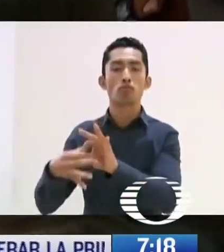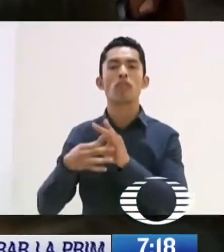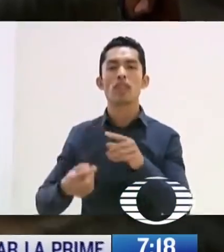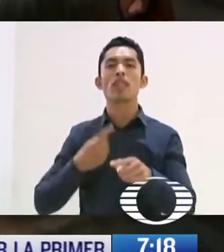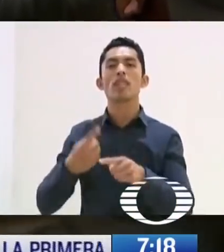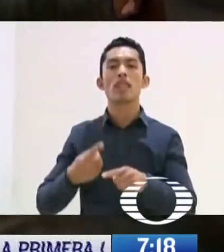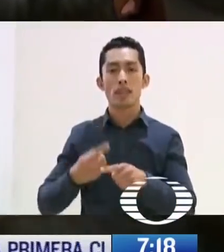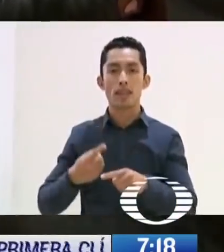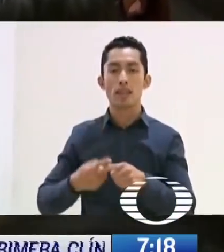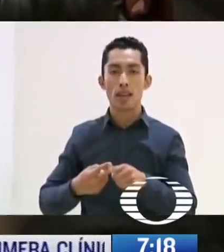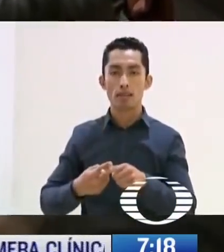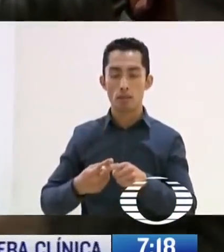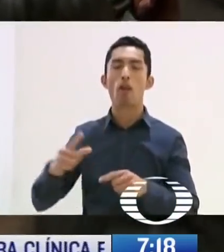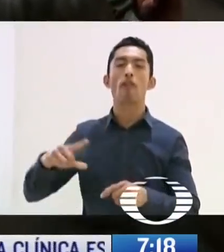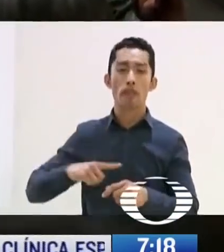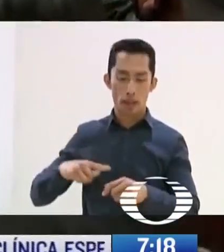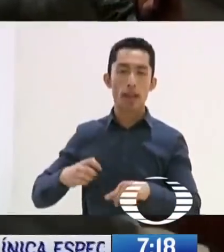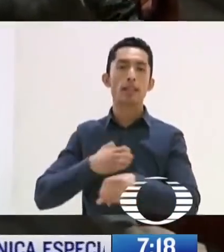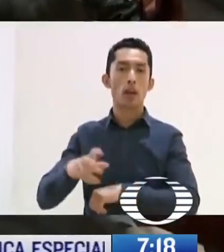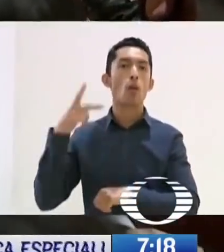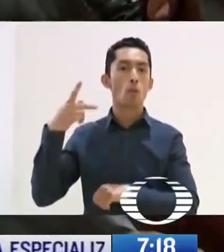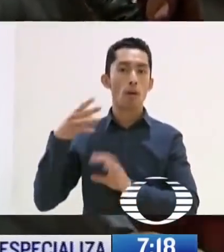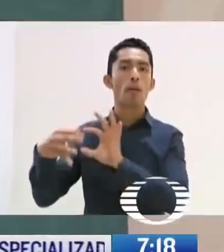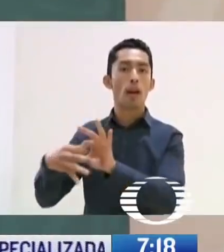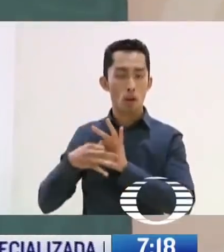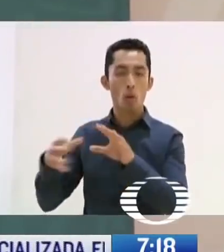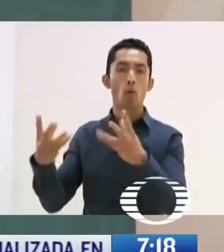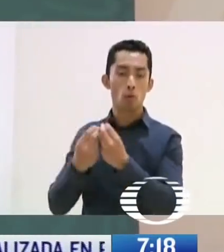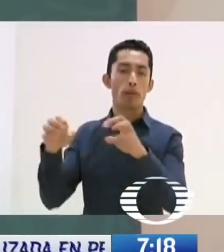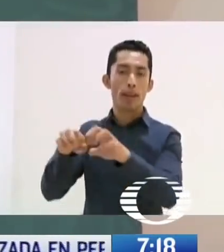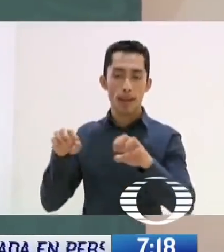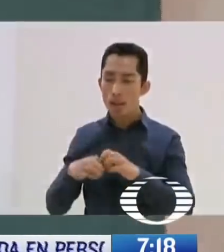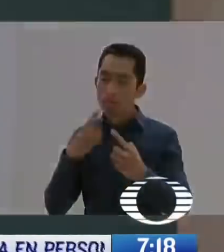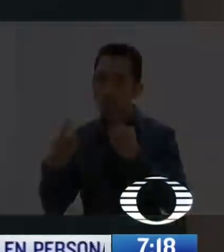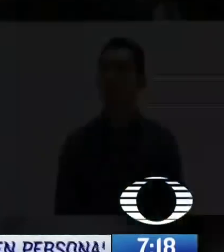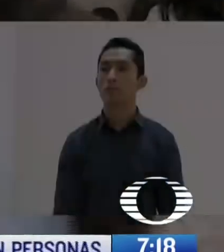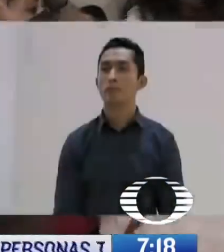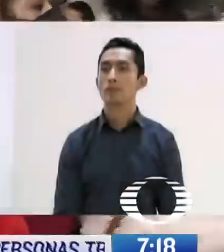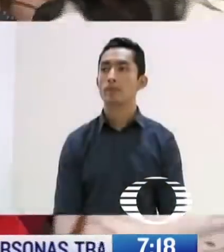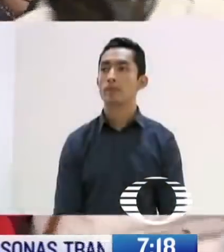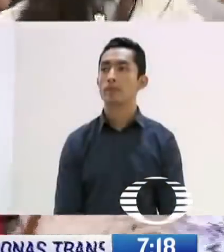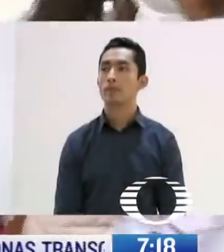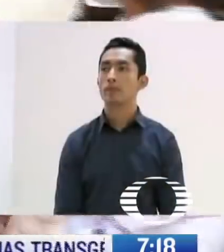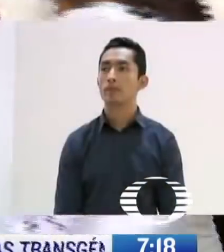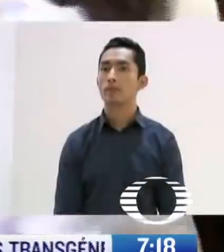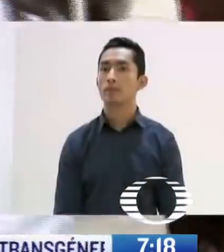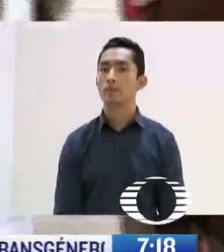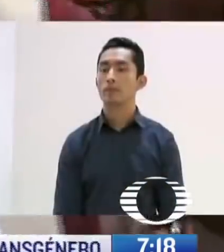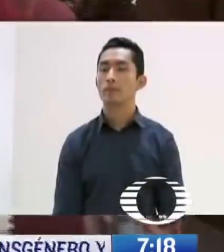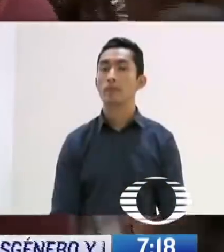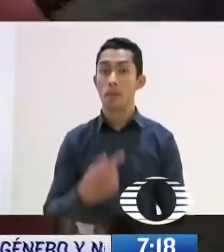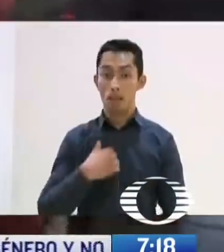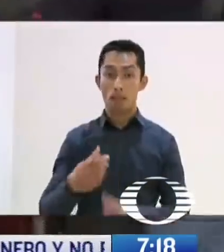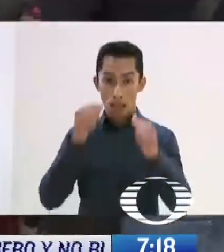donde estaba el presidente, quien desde el primer momento tomó el micrófono y se puso de pie. ¿Me van a dejar hablar?